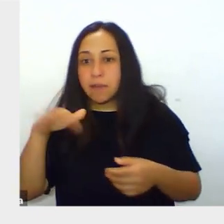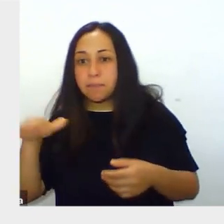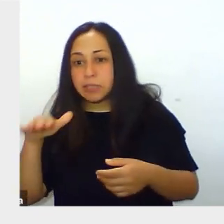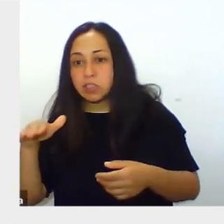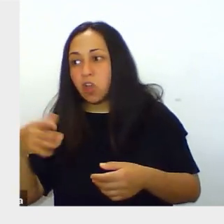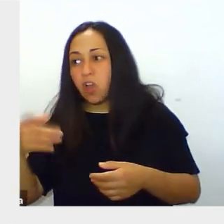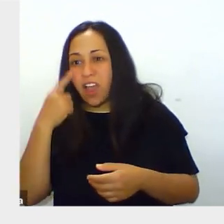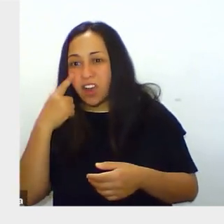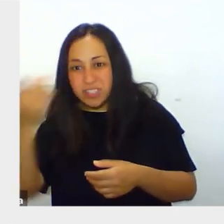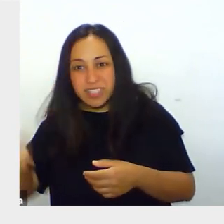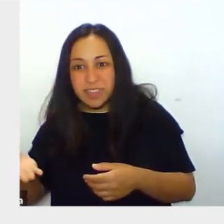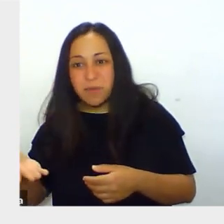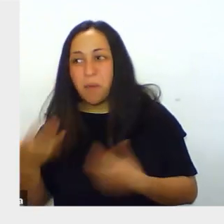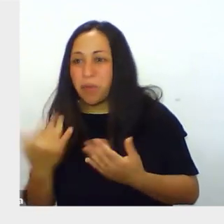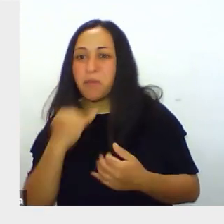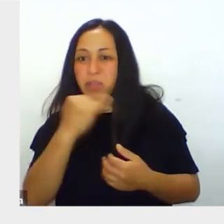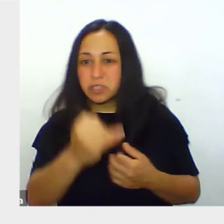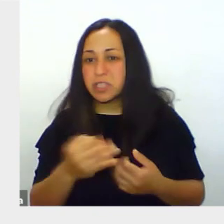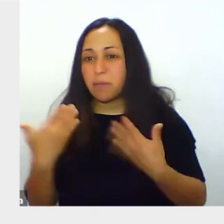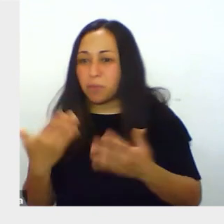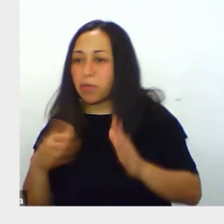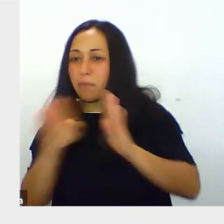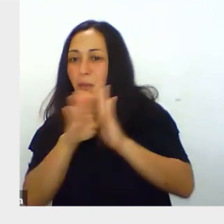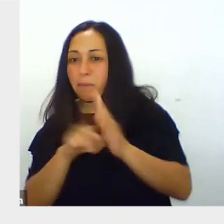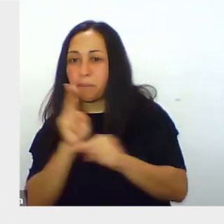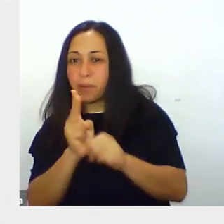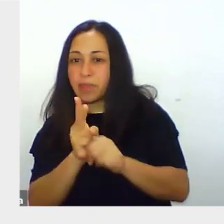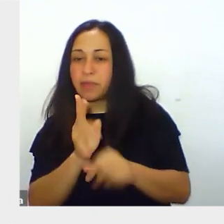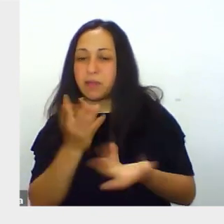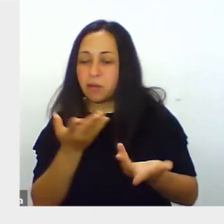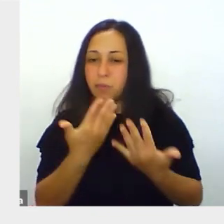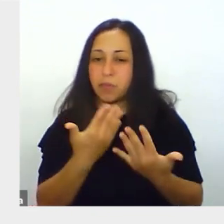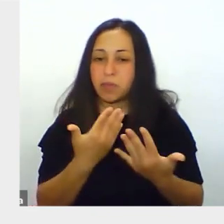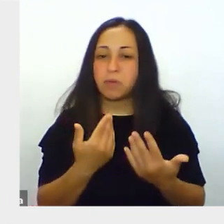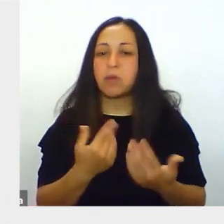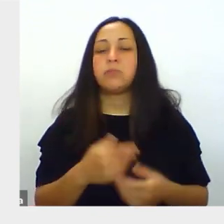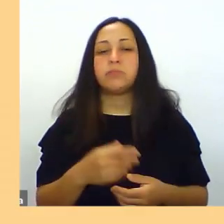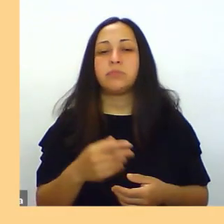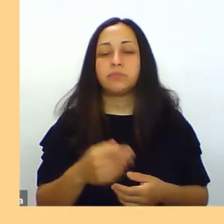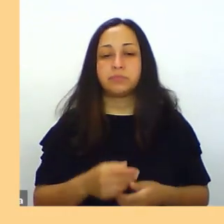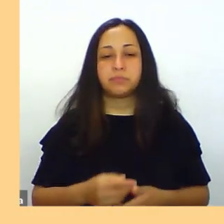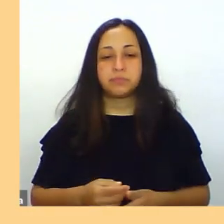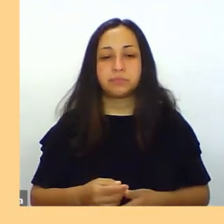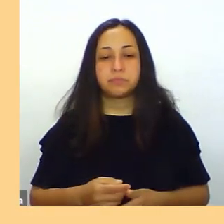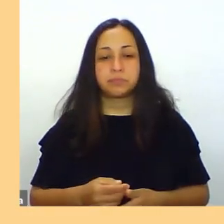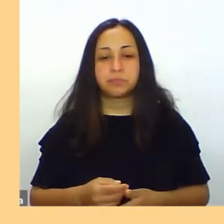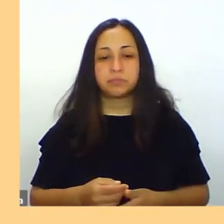la puerta a realizar denuncias o a tomar medidas, no solamente en el espacio digital sino también en el espacio físico.